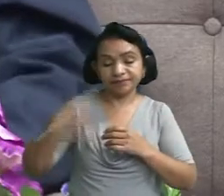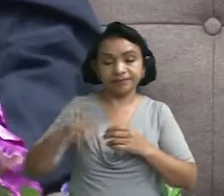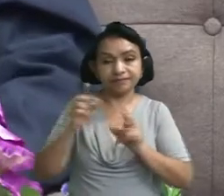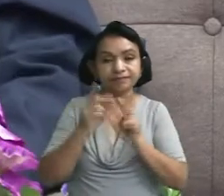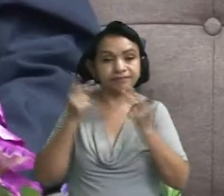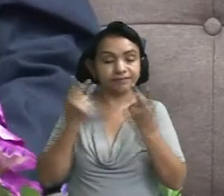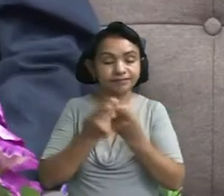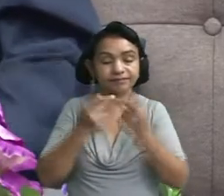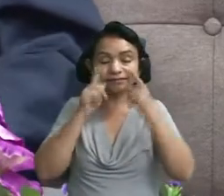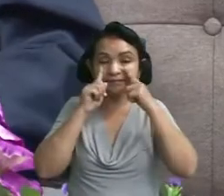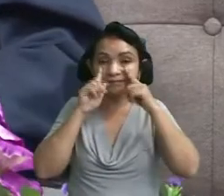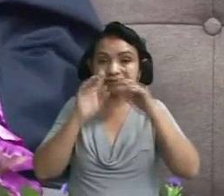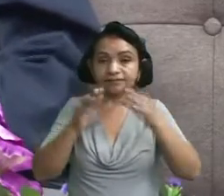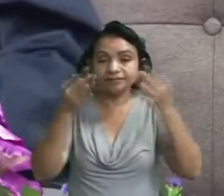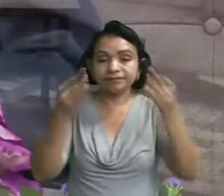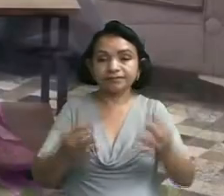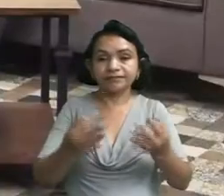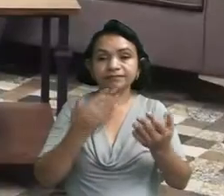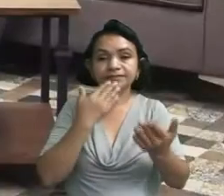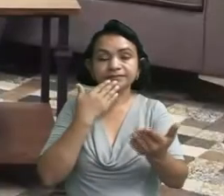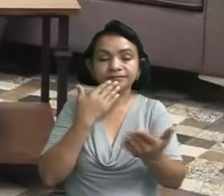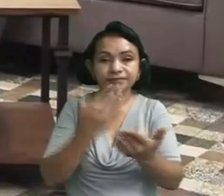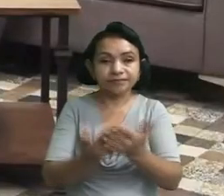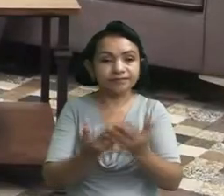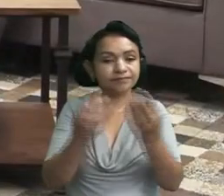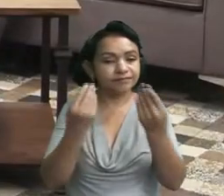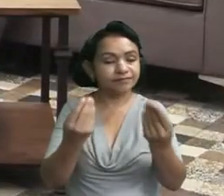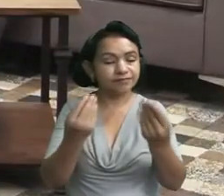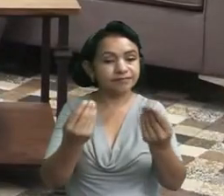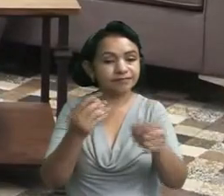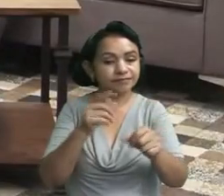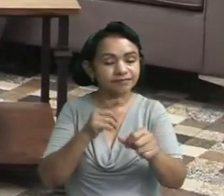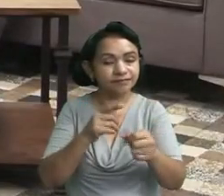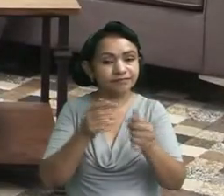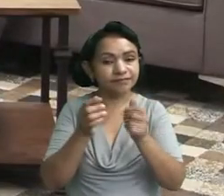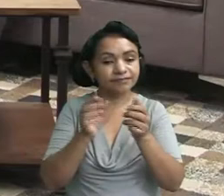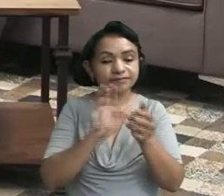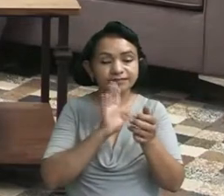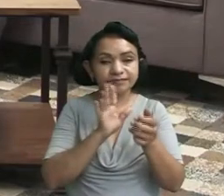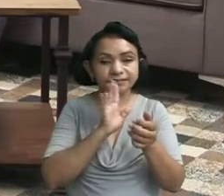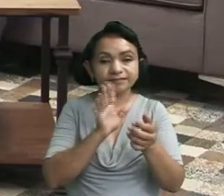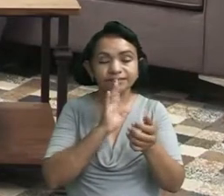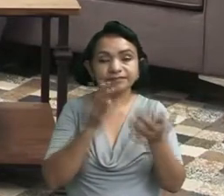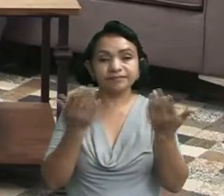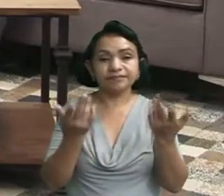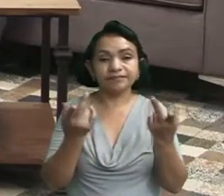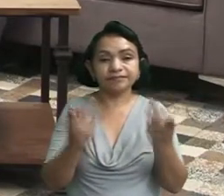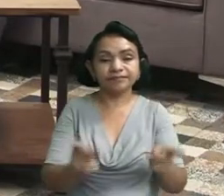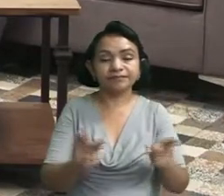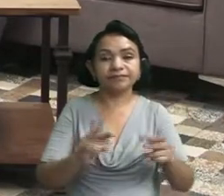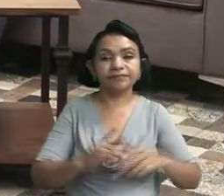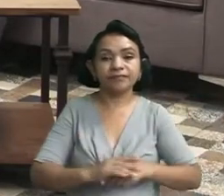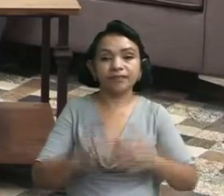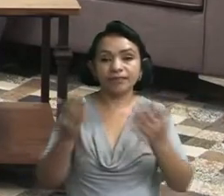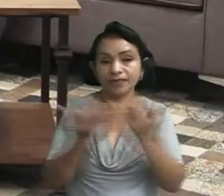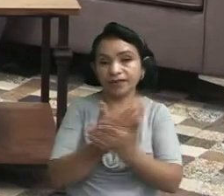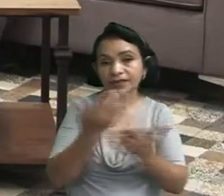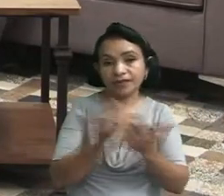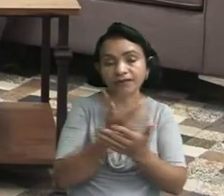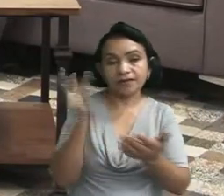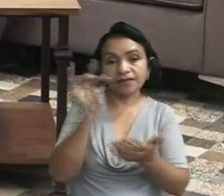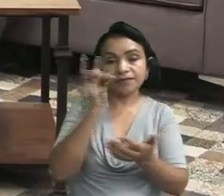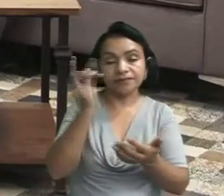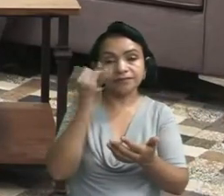restituidos y asegurados. Muchísimas gracias por su espacio, muchísimas gracias por su tiempo y su acompañamiento. Sin duda alguna, nuevas construcciones